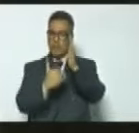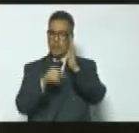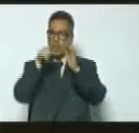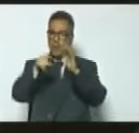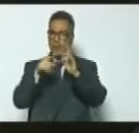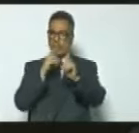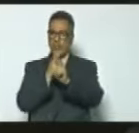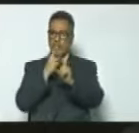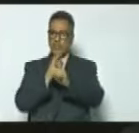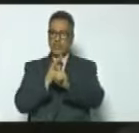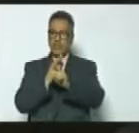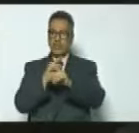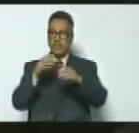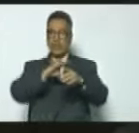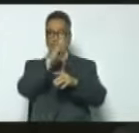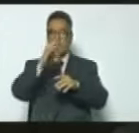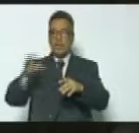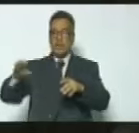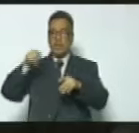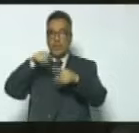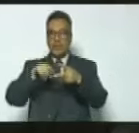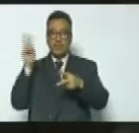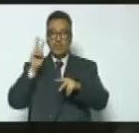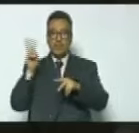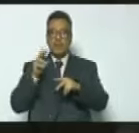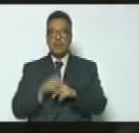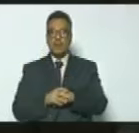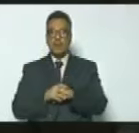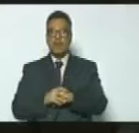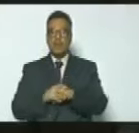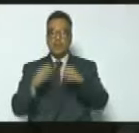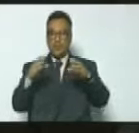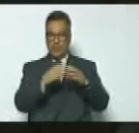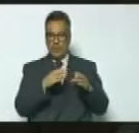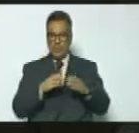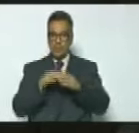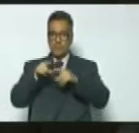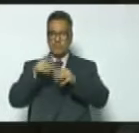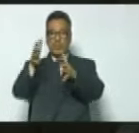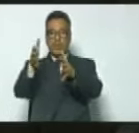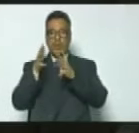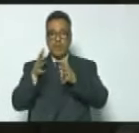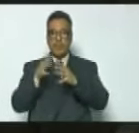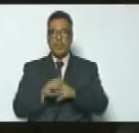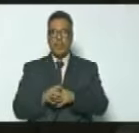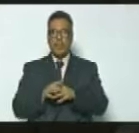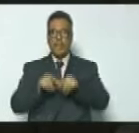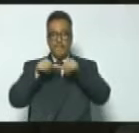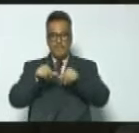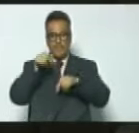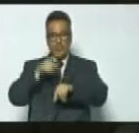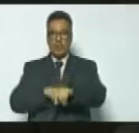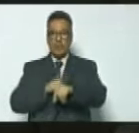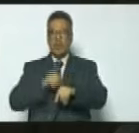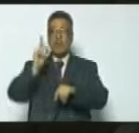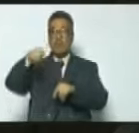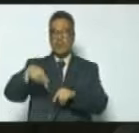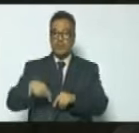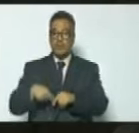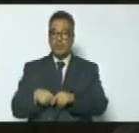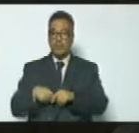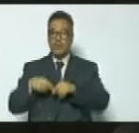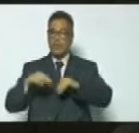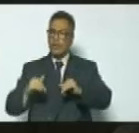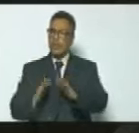aparece en la Serie del Caribe, aparece Venezuela como el equipo campeón de la actualidad. Que además era una